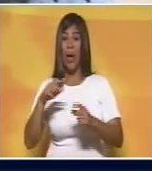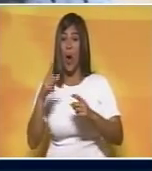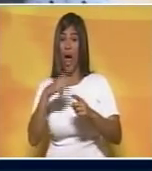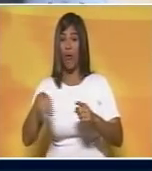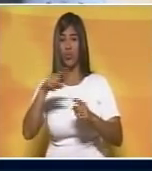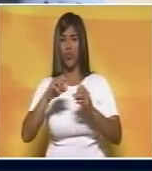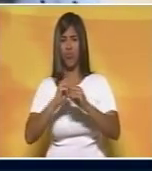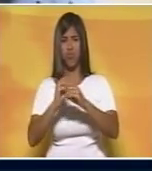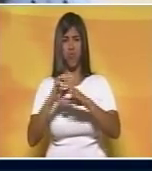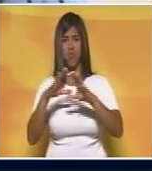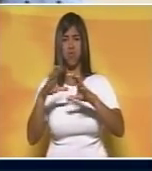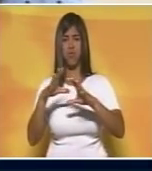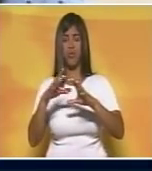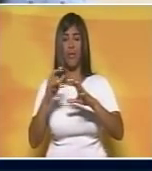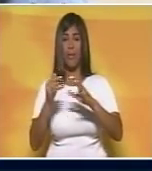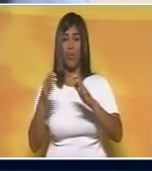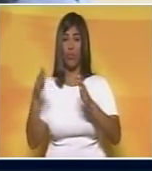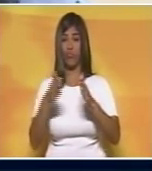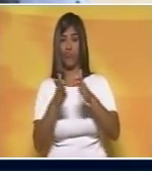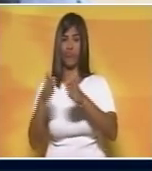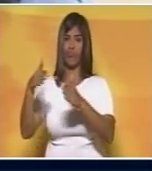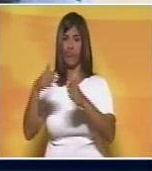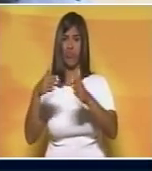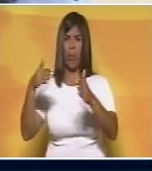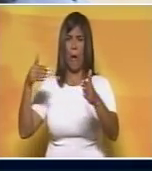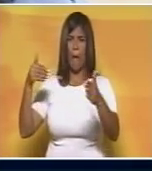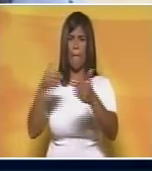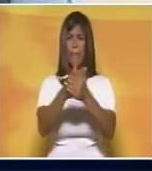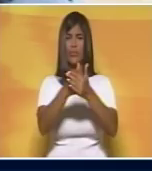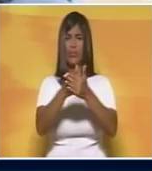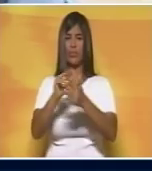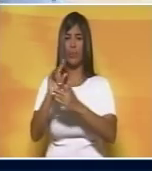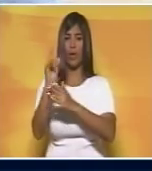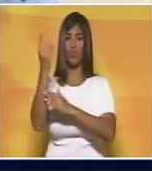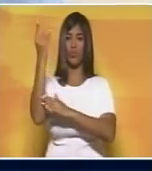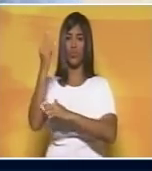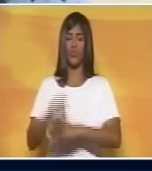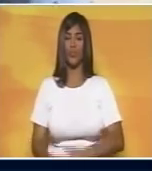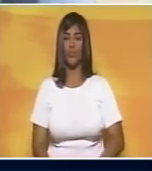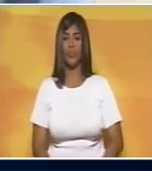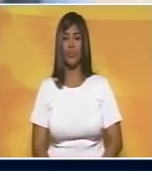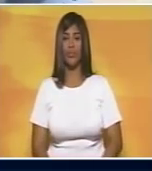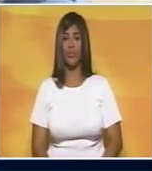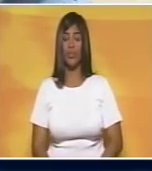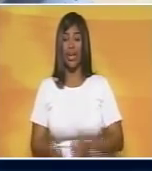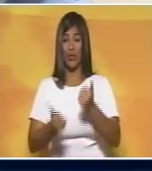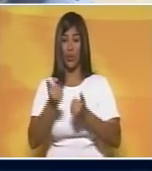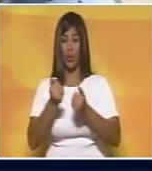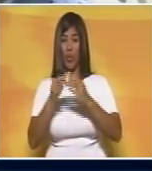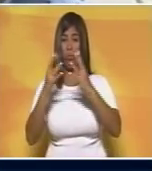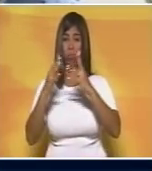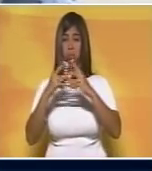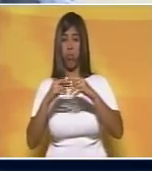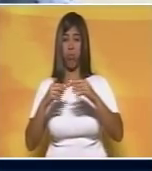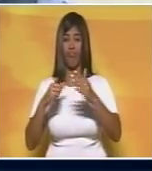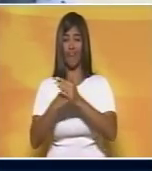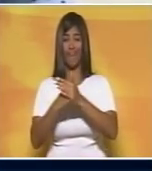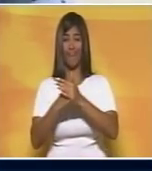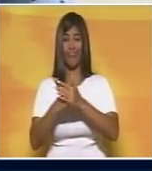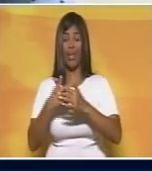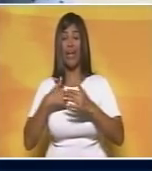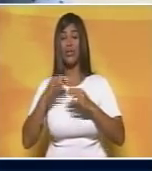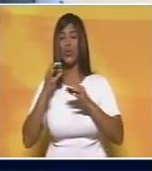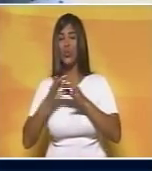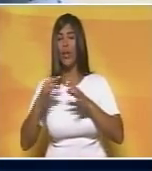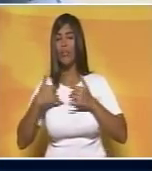llanta al bus y el bus se estrelló contra una matelara. Y bueno, el bus se desbarató todo. Gracias a Dios, los hijitos míos no le